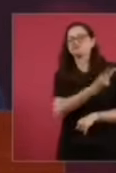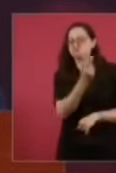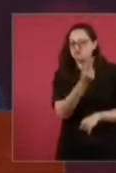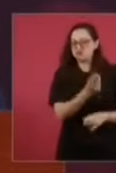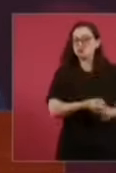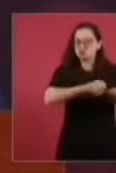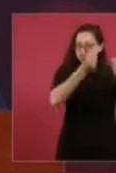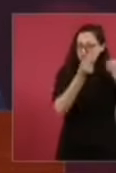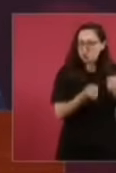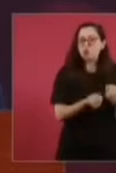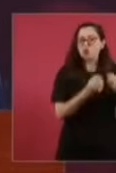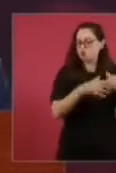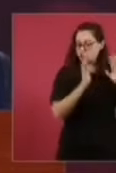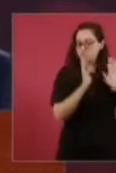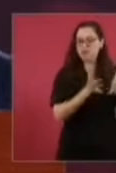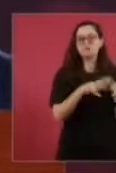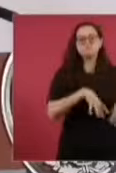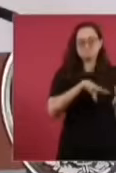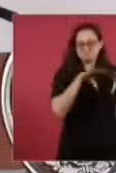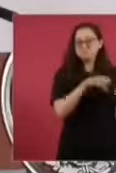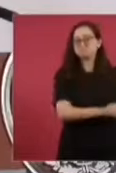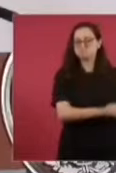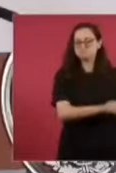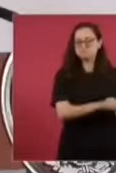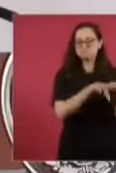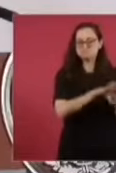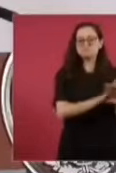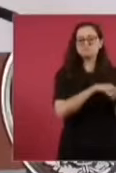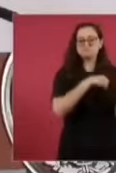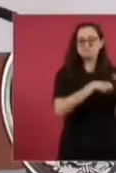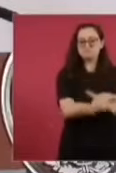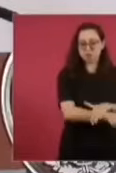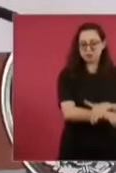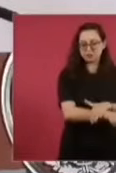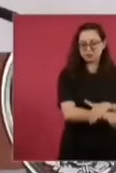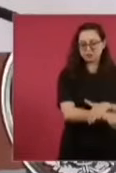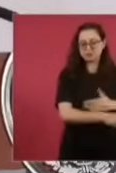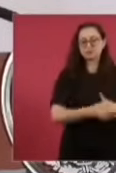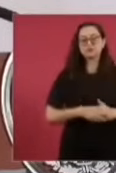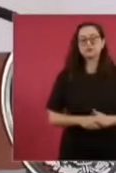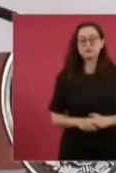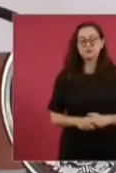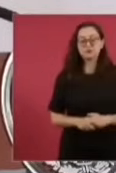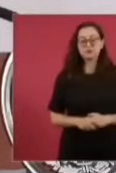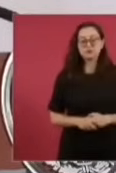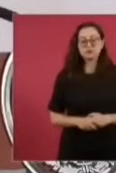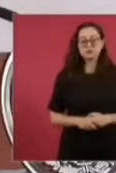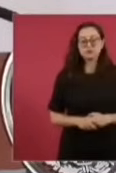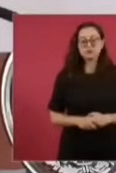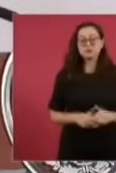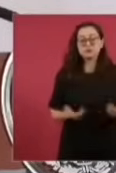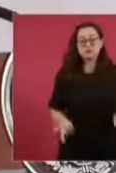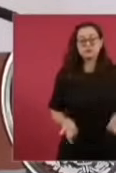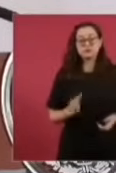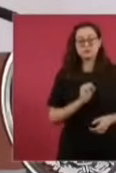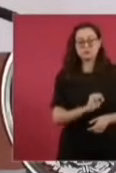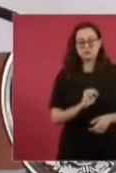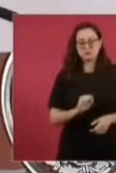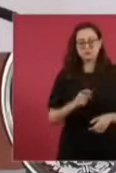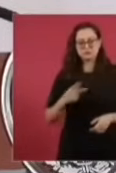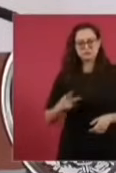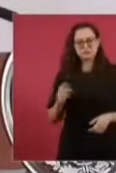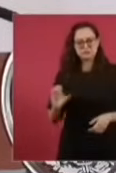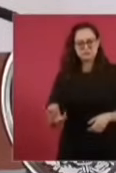tenía comprobada la identidad de las dos personas. Desde la Secretaría de Seguridad